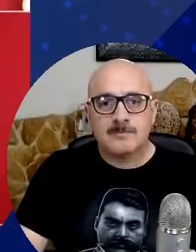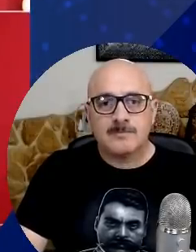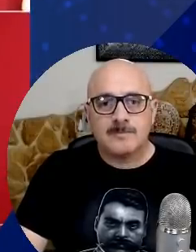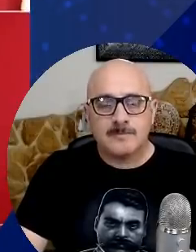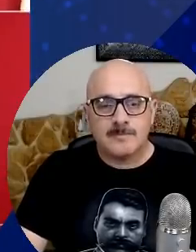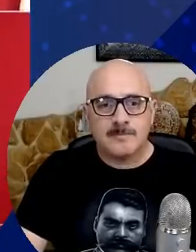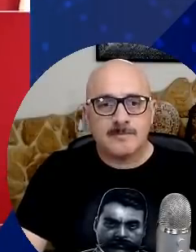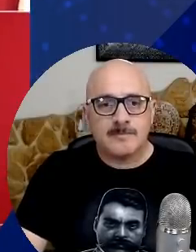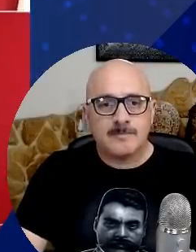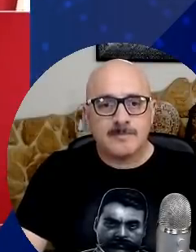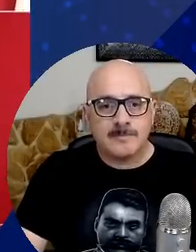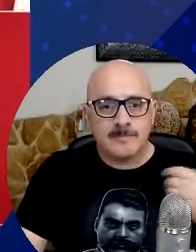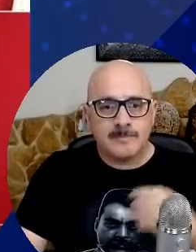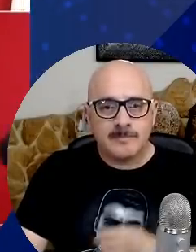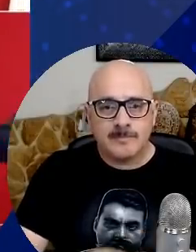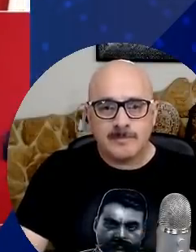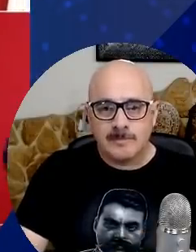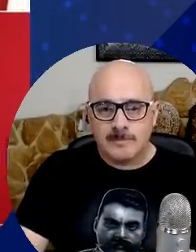exaltaron,